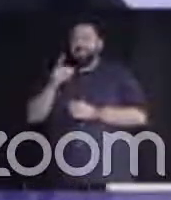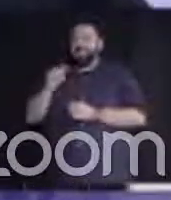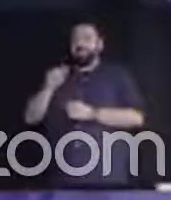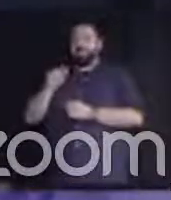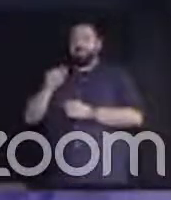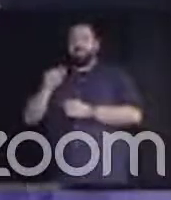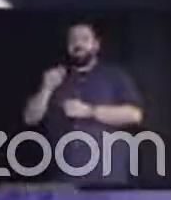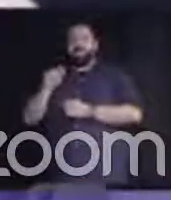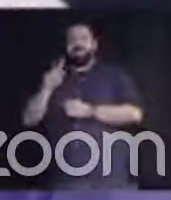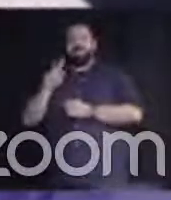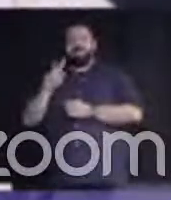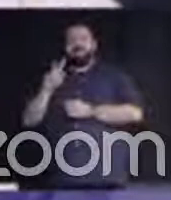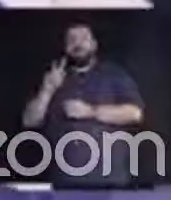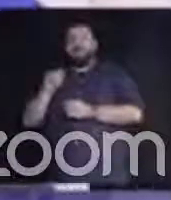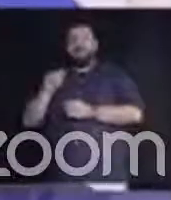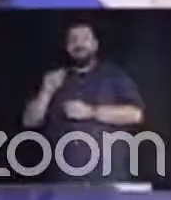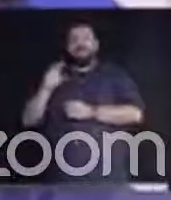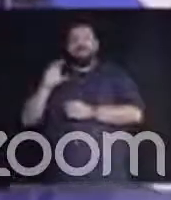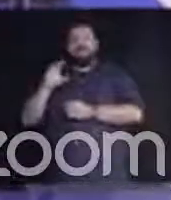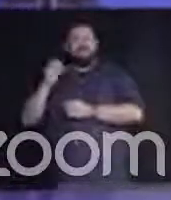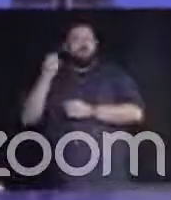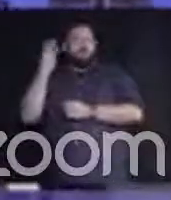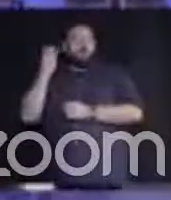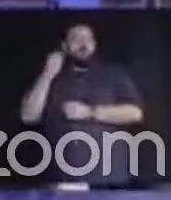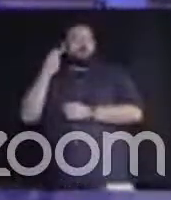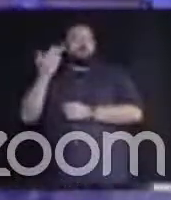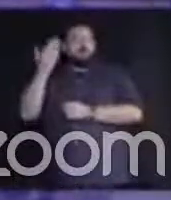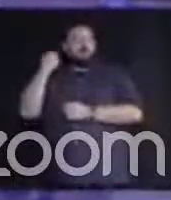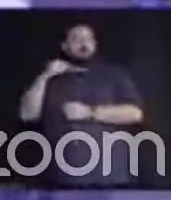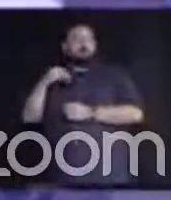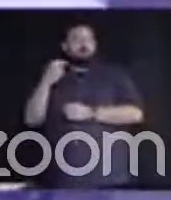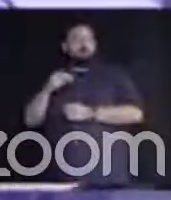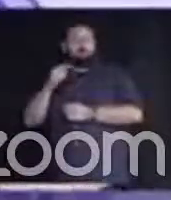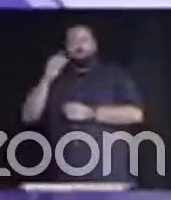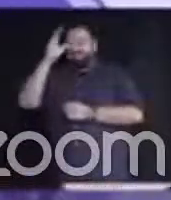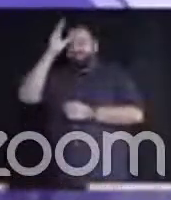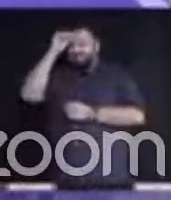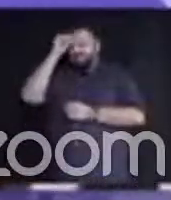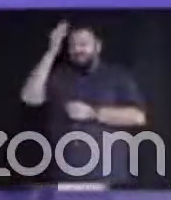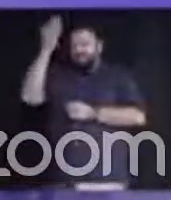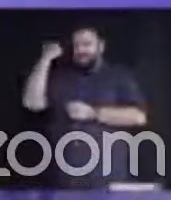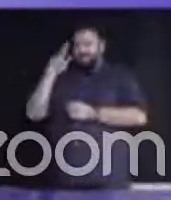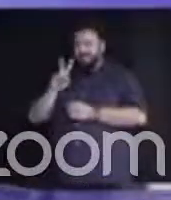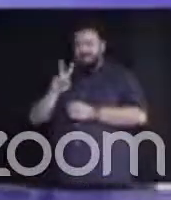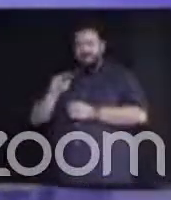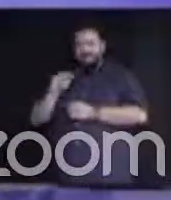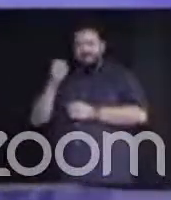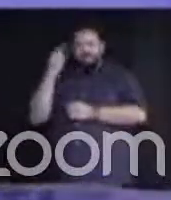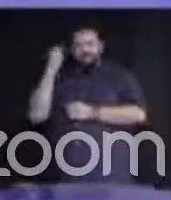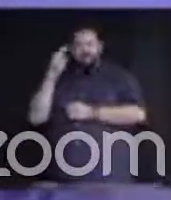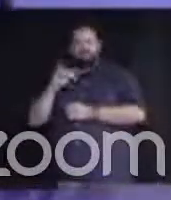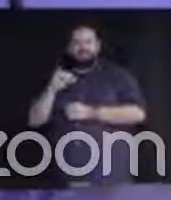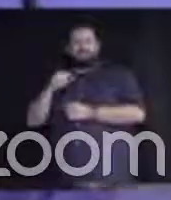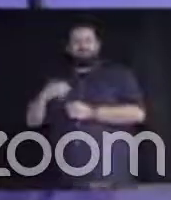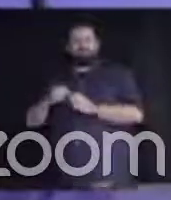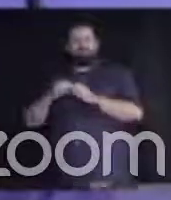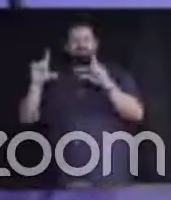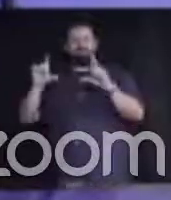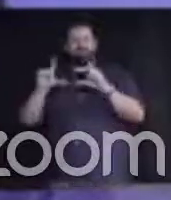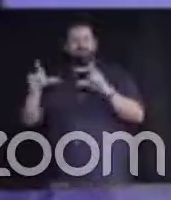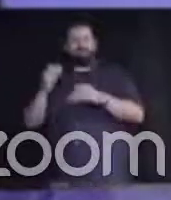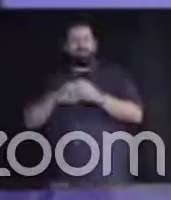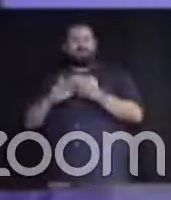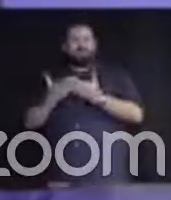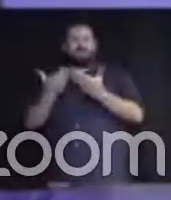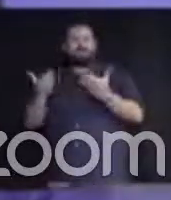teleconferencia. Iba a decir en plural, teleconferencias. Algunos de ustedes se acuerdan, ¿no? De las teleconferencias que transmitíamos. Pero bueno,